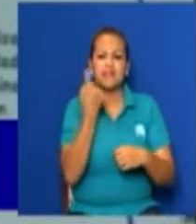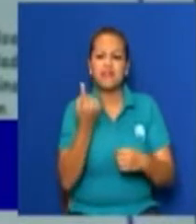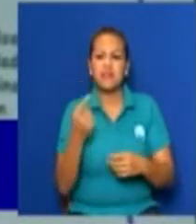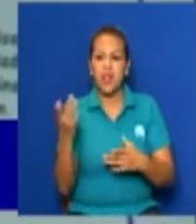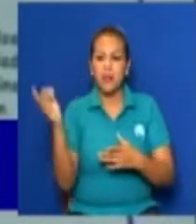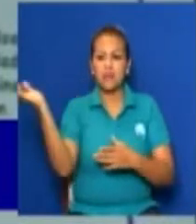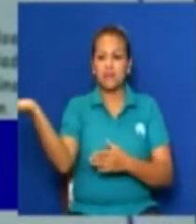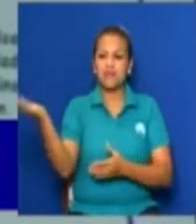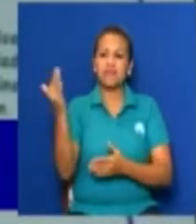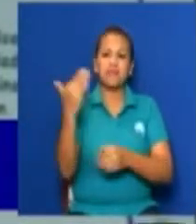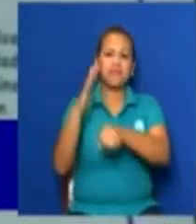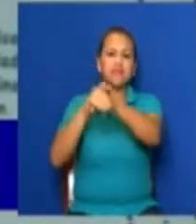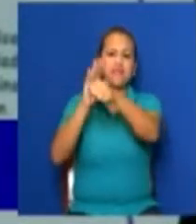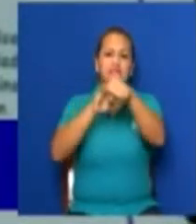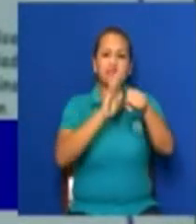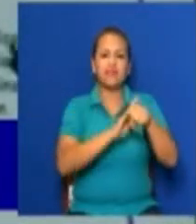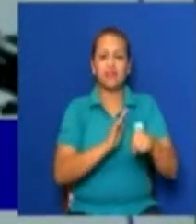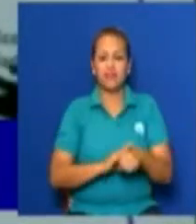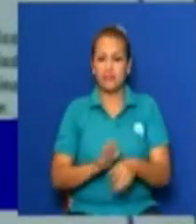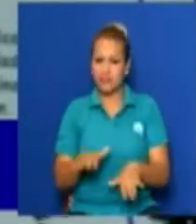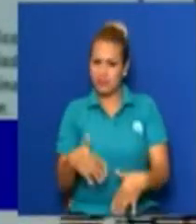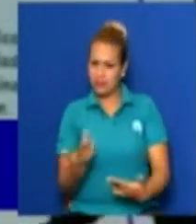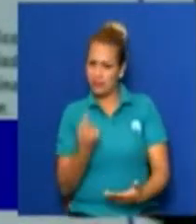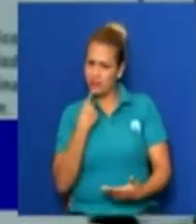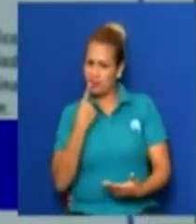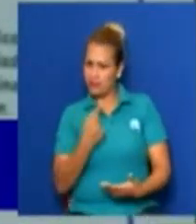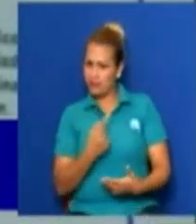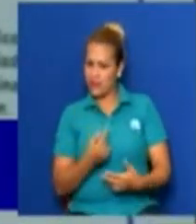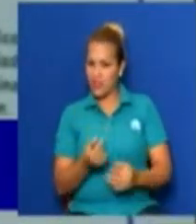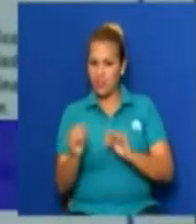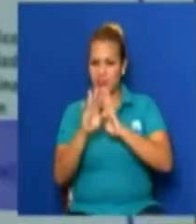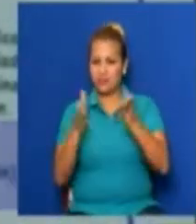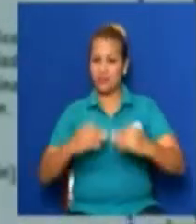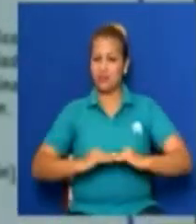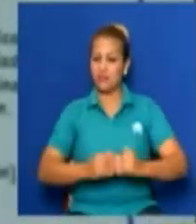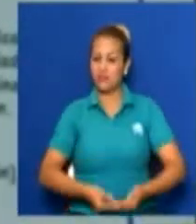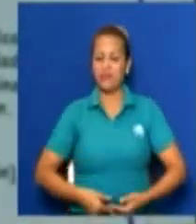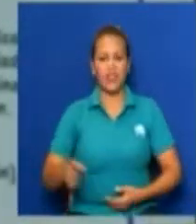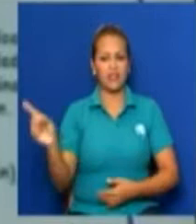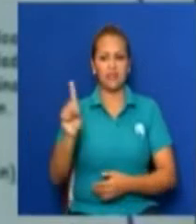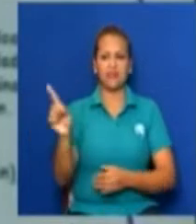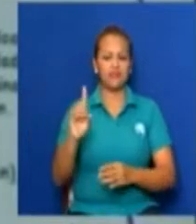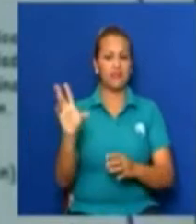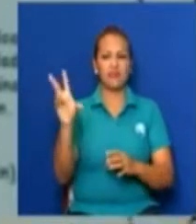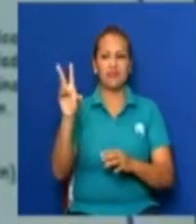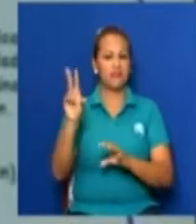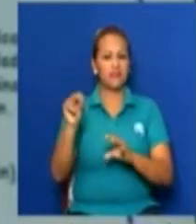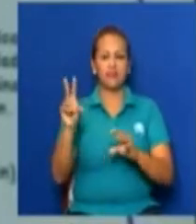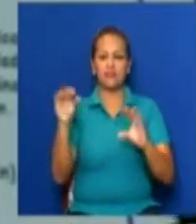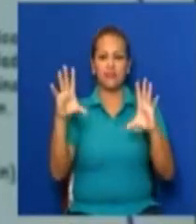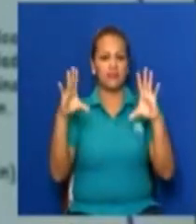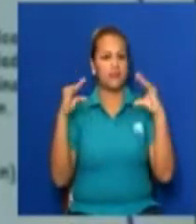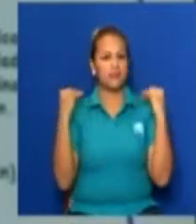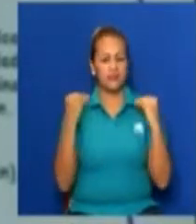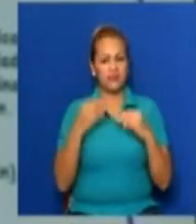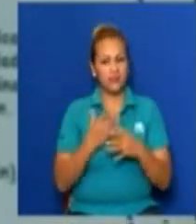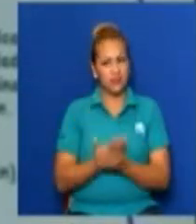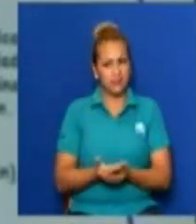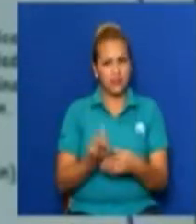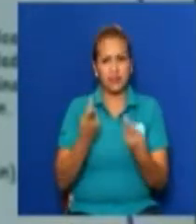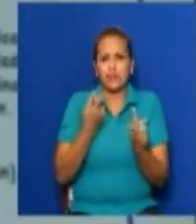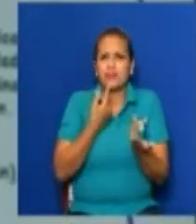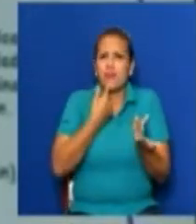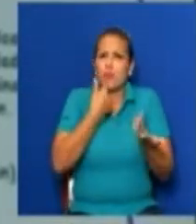mujeres embarazadas están descartadas, como que si es un delito estar